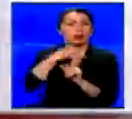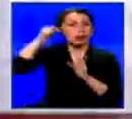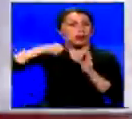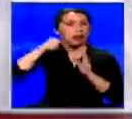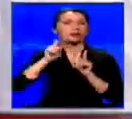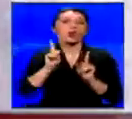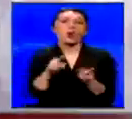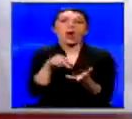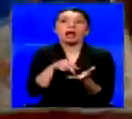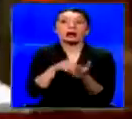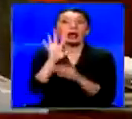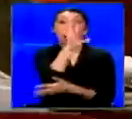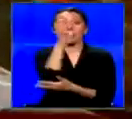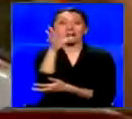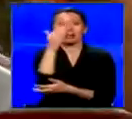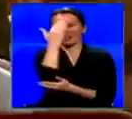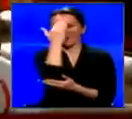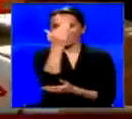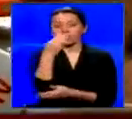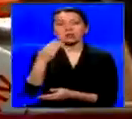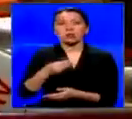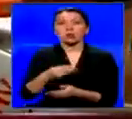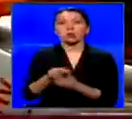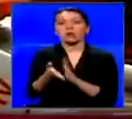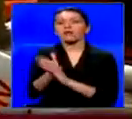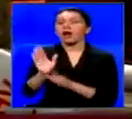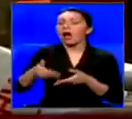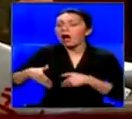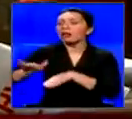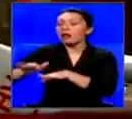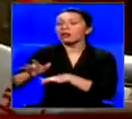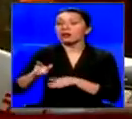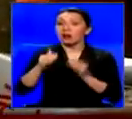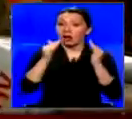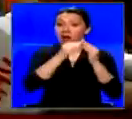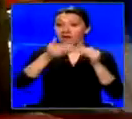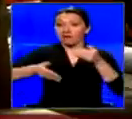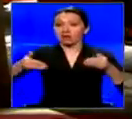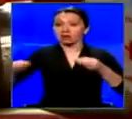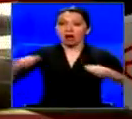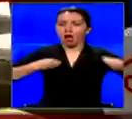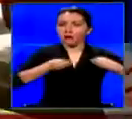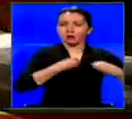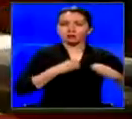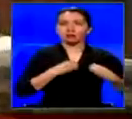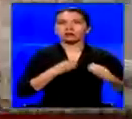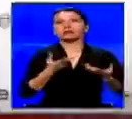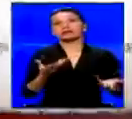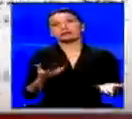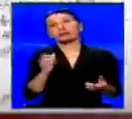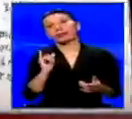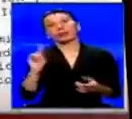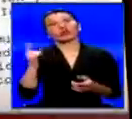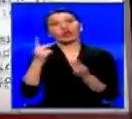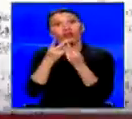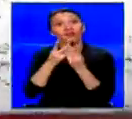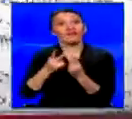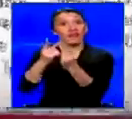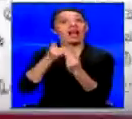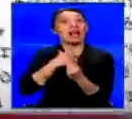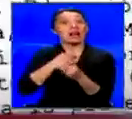estaba esperando en una plaza frente al municipio a que nos retiráramos, pero los vecinos nos alertaron. Claro, si solo en el viaje al que